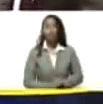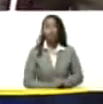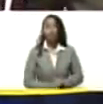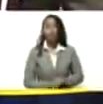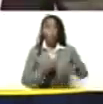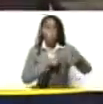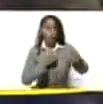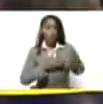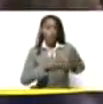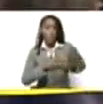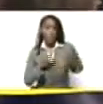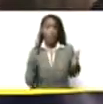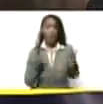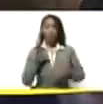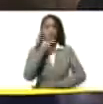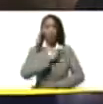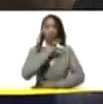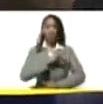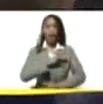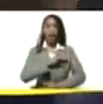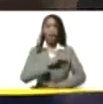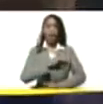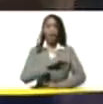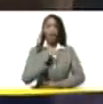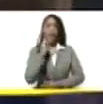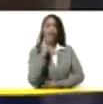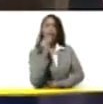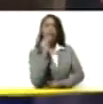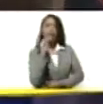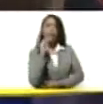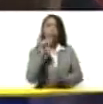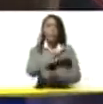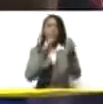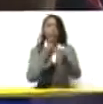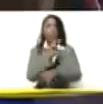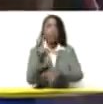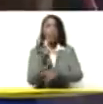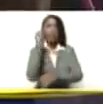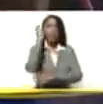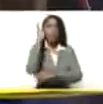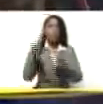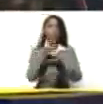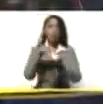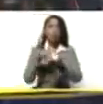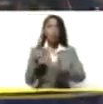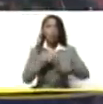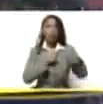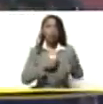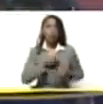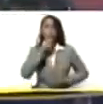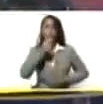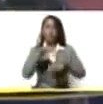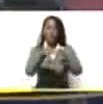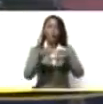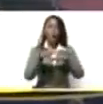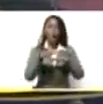noble solidario del venezolano iris varela ese corazón bello y hermoso